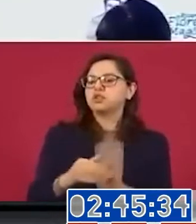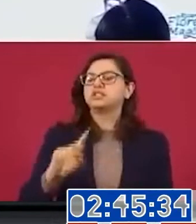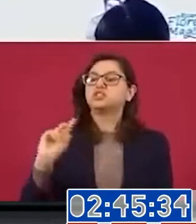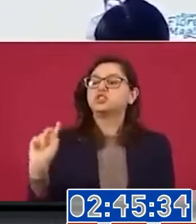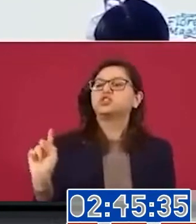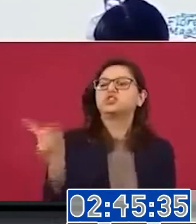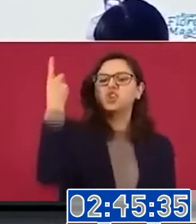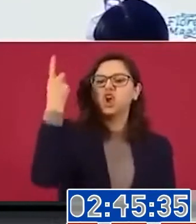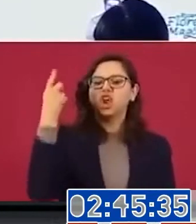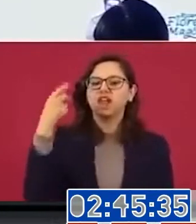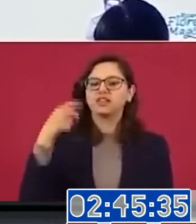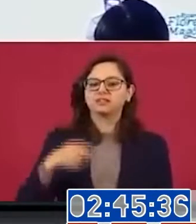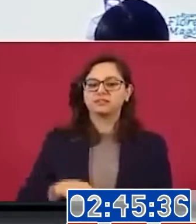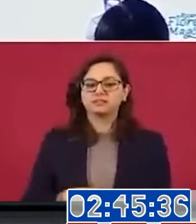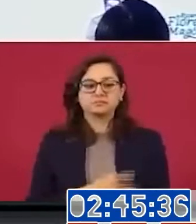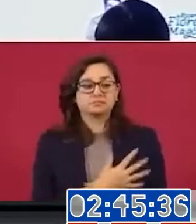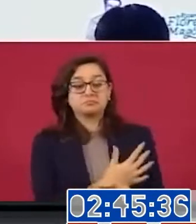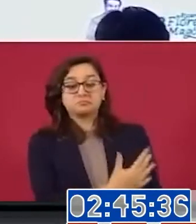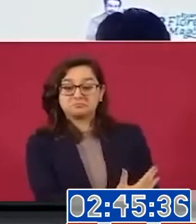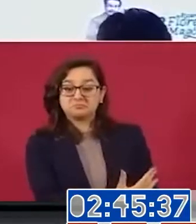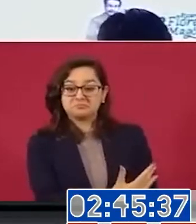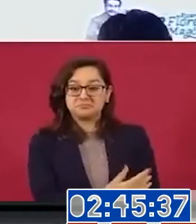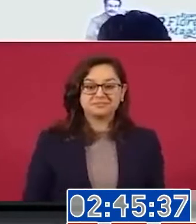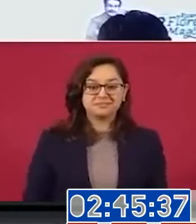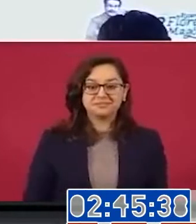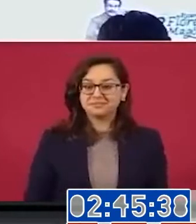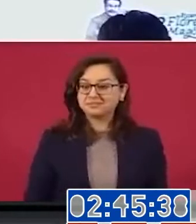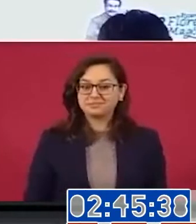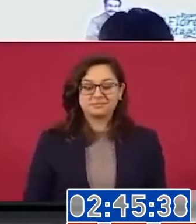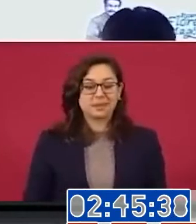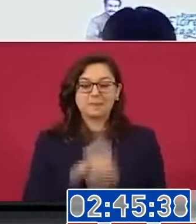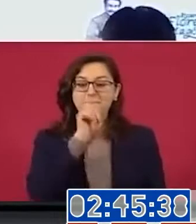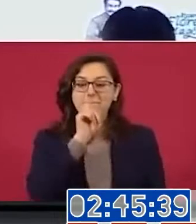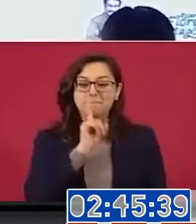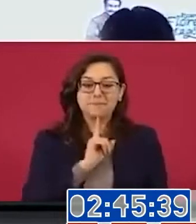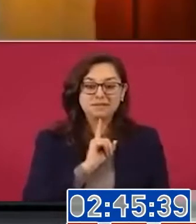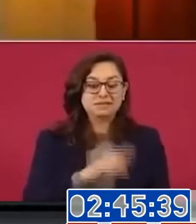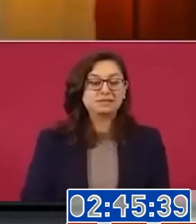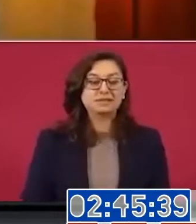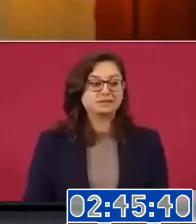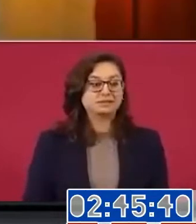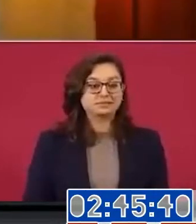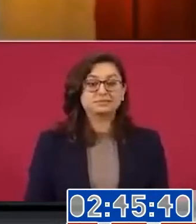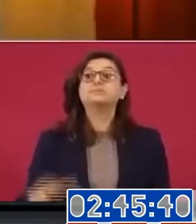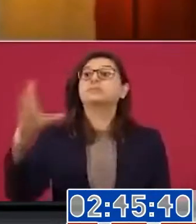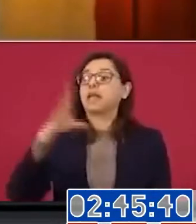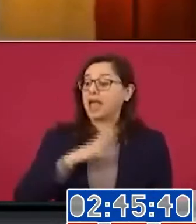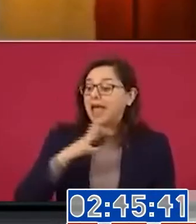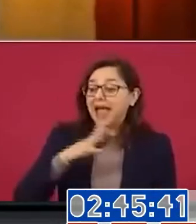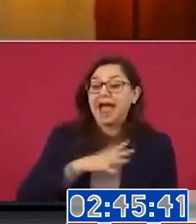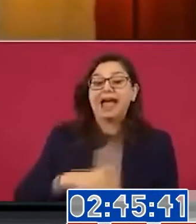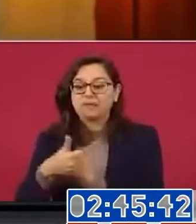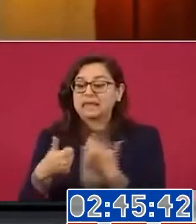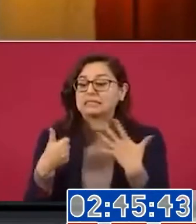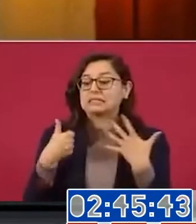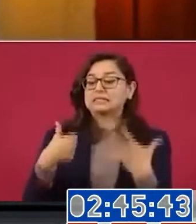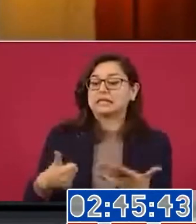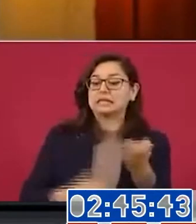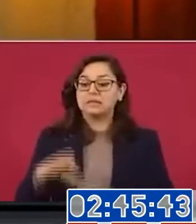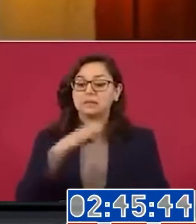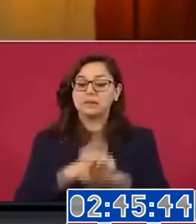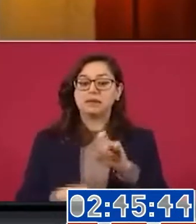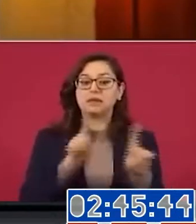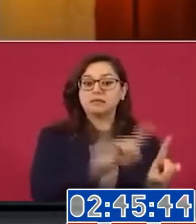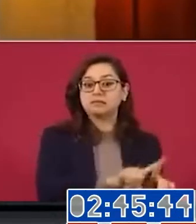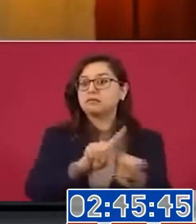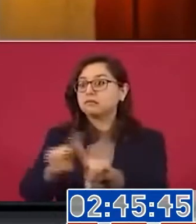investigar si pudiera esto significar un problema. Y sí, significa un problema. Les explico por qué. Baker Hughes,